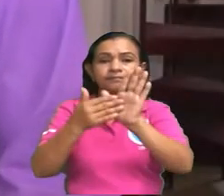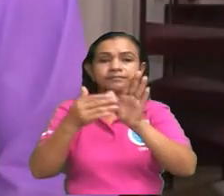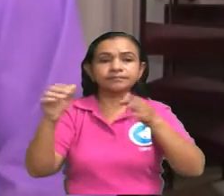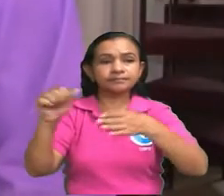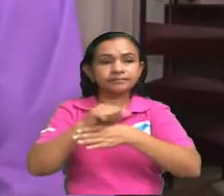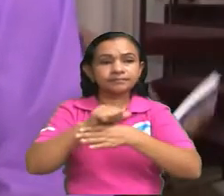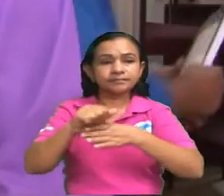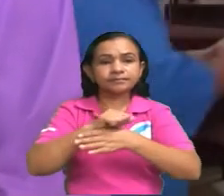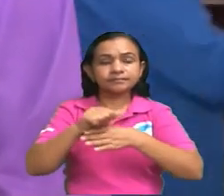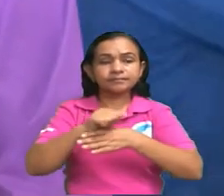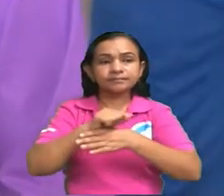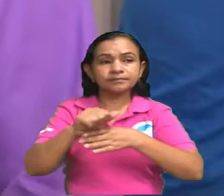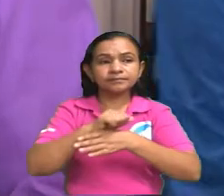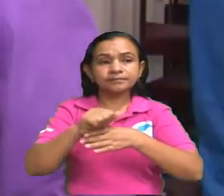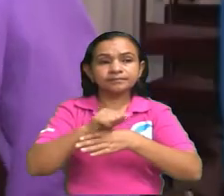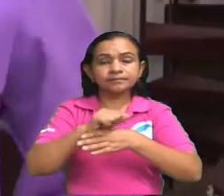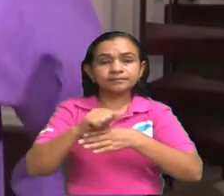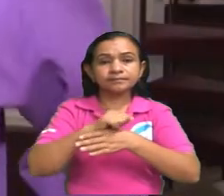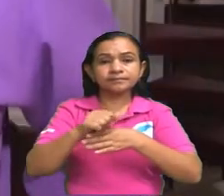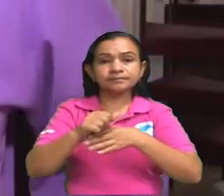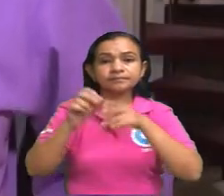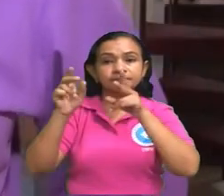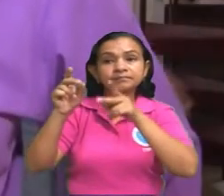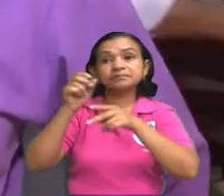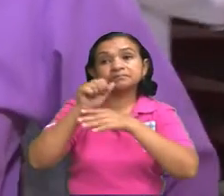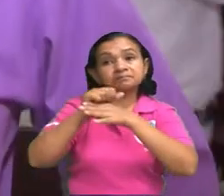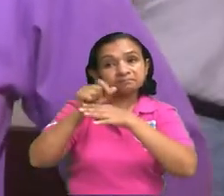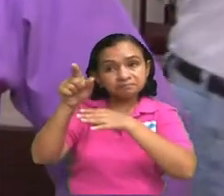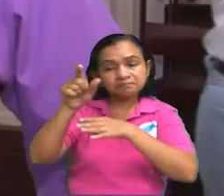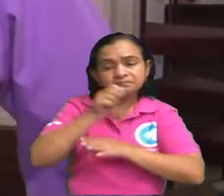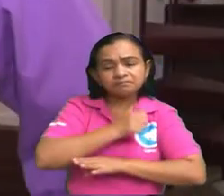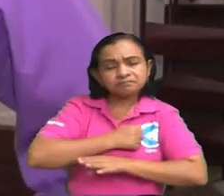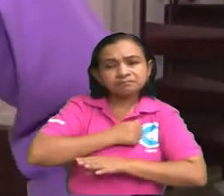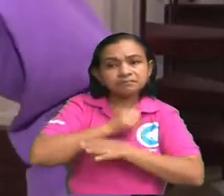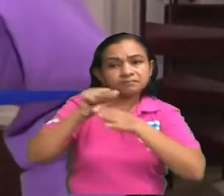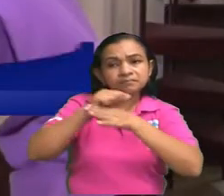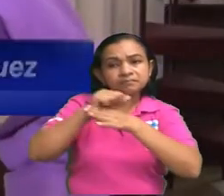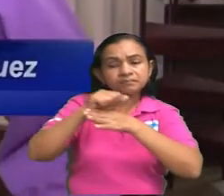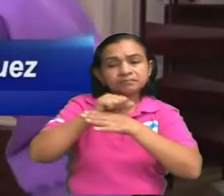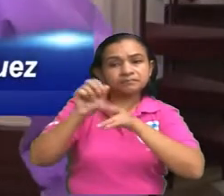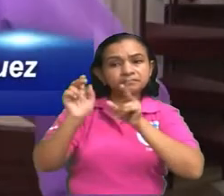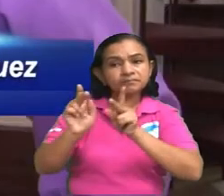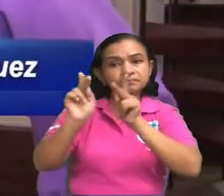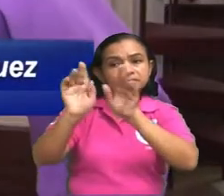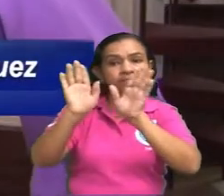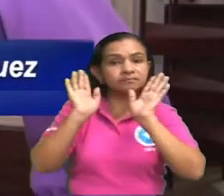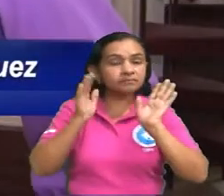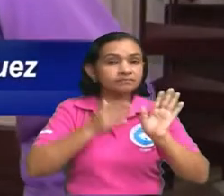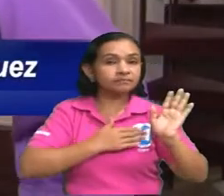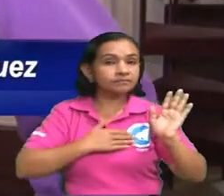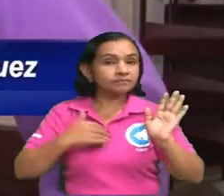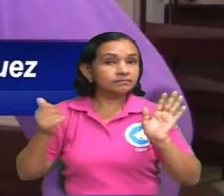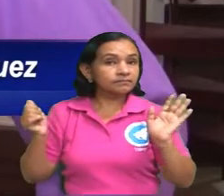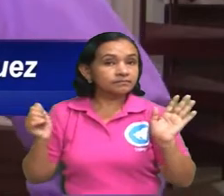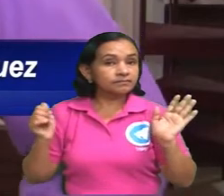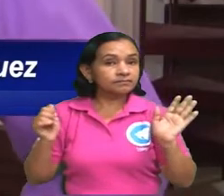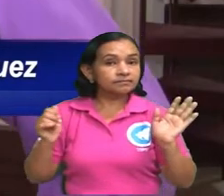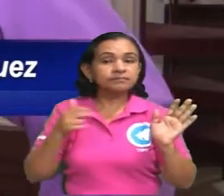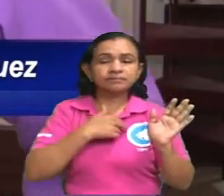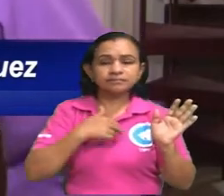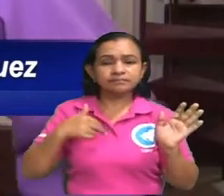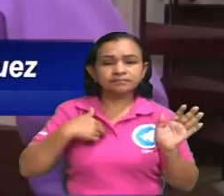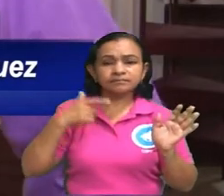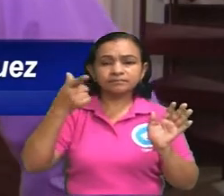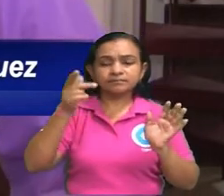práctica, perdonando al guardia que lo había torturado. Él le dijo que su venganza personal era mejor, pues que se lo iba a dar